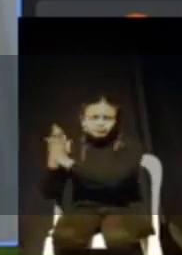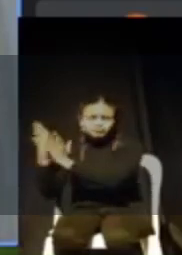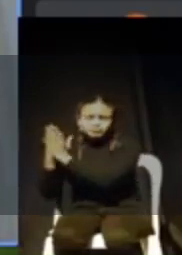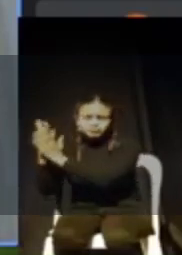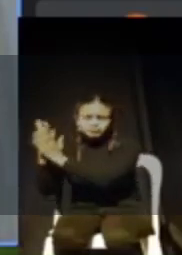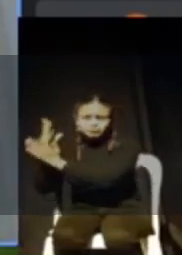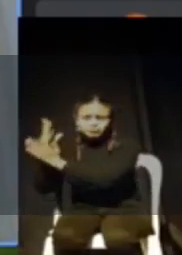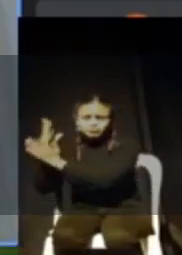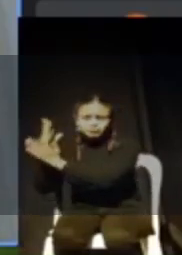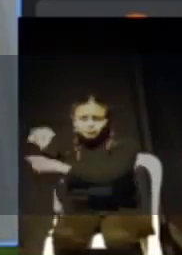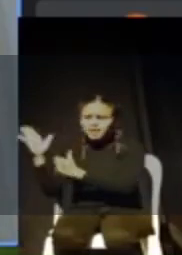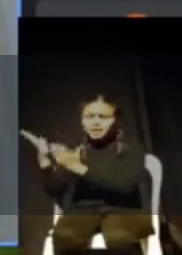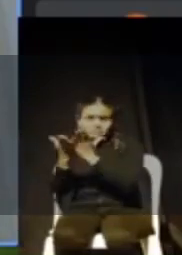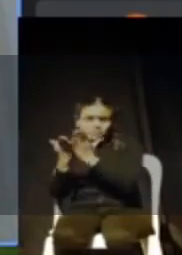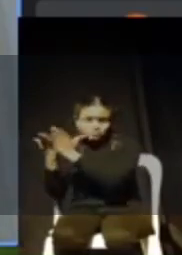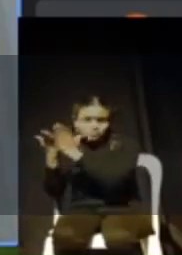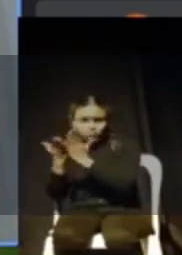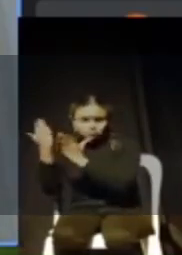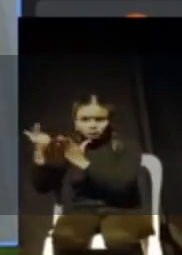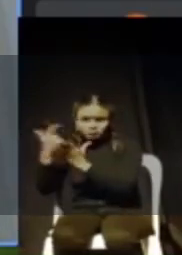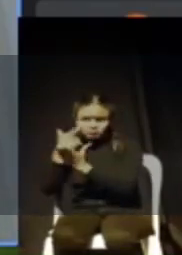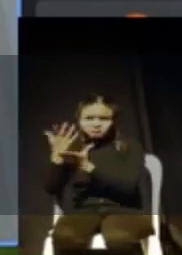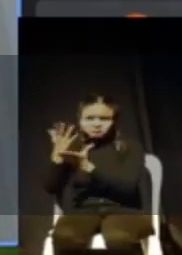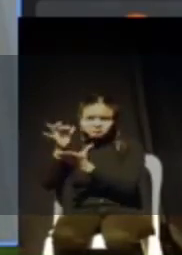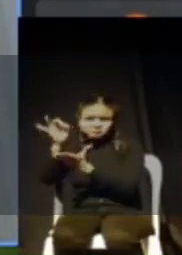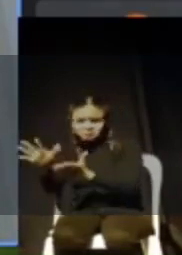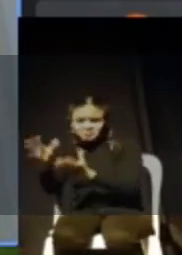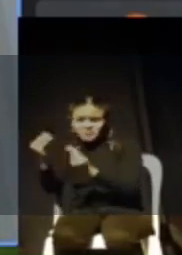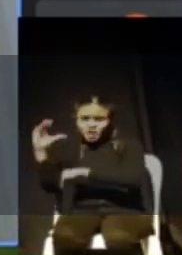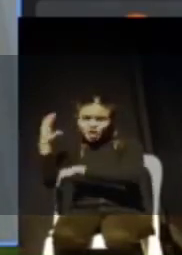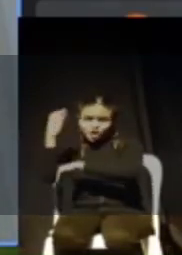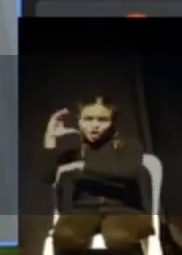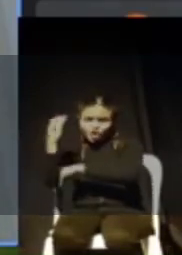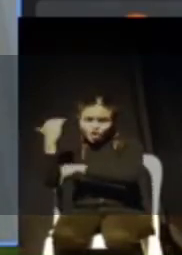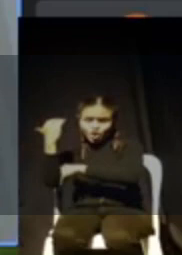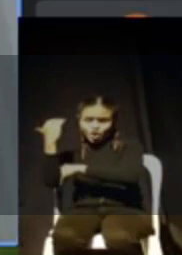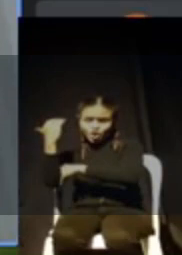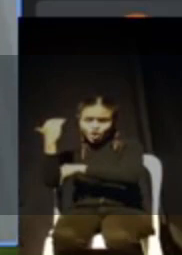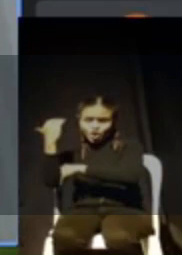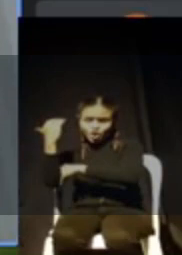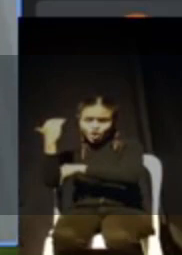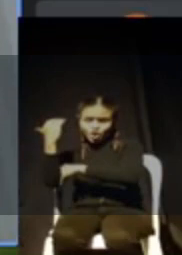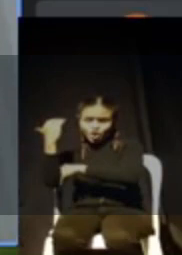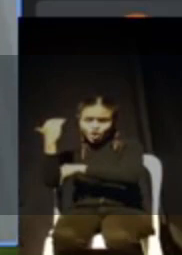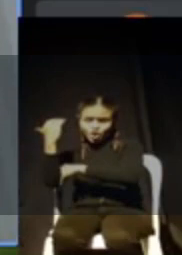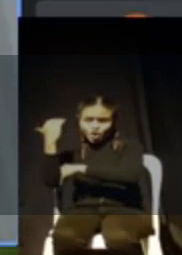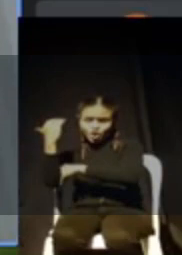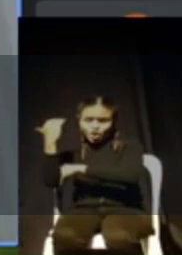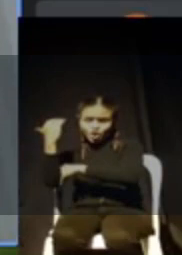Apuestas Educativas por la Descolonización para la Colombia del Siglo XXI, intenta